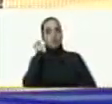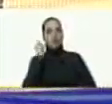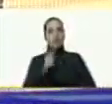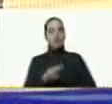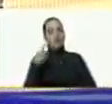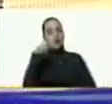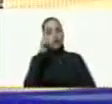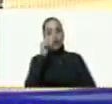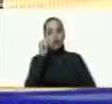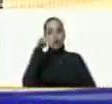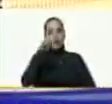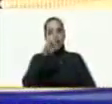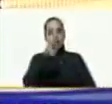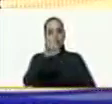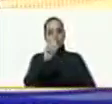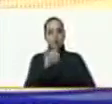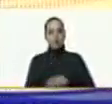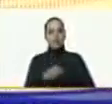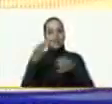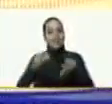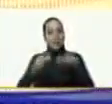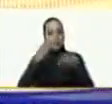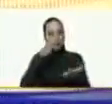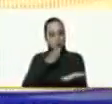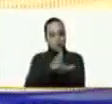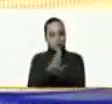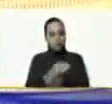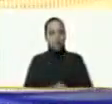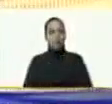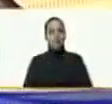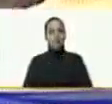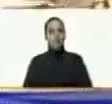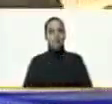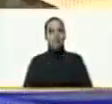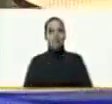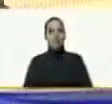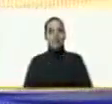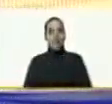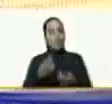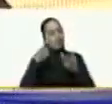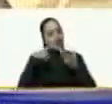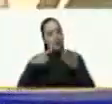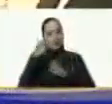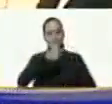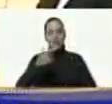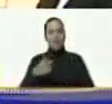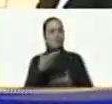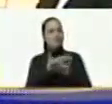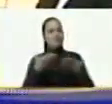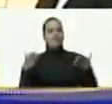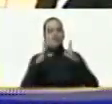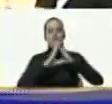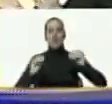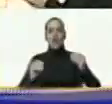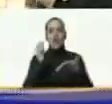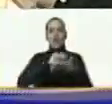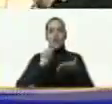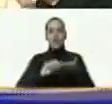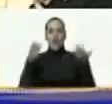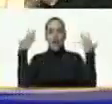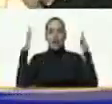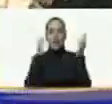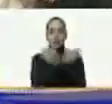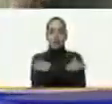Sanoja, siempre obediente, Asdrúbal Sánchez y todos los escritores, mi abrazo y mi aplauso para